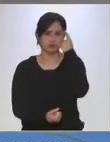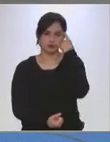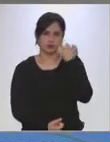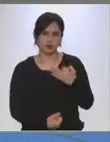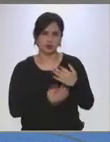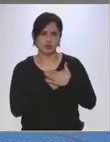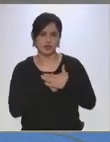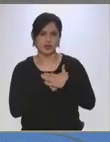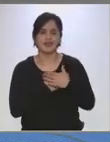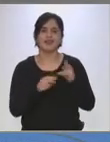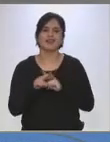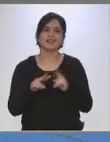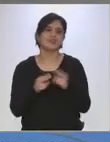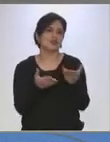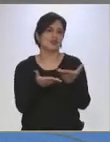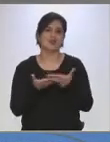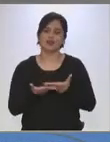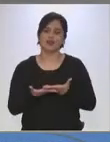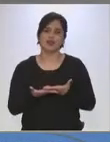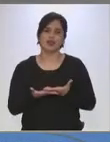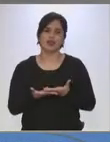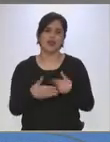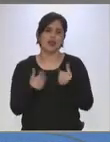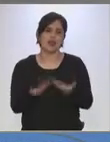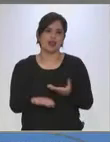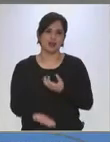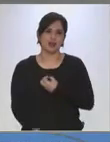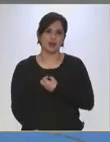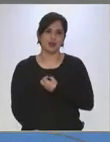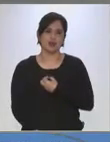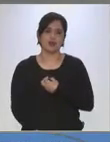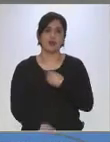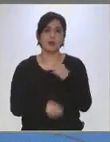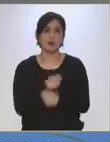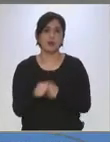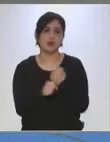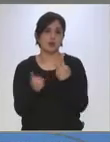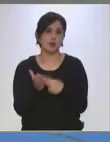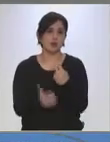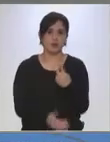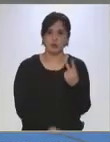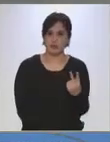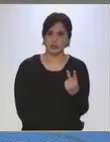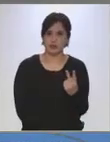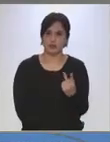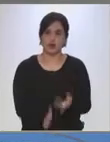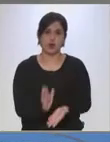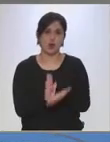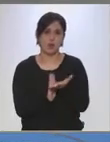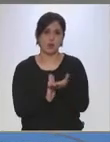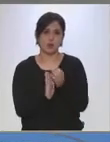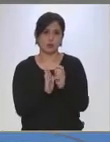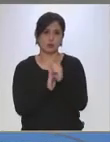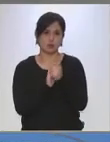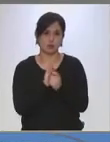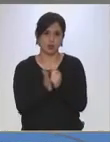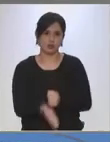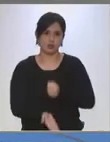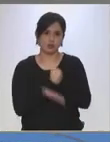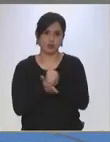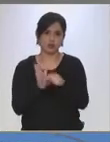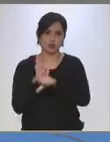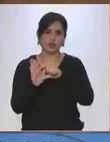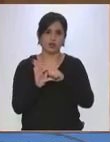hicieron que nos dieran ese tremendo regalo para el 2022 sustancial en el presupuesto de la partida